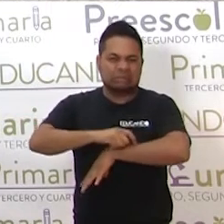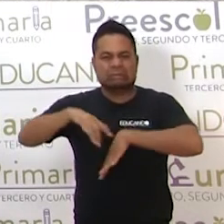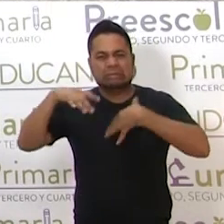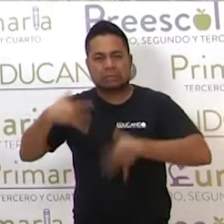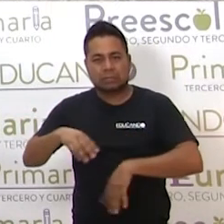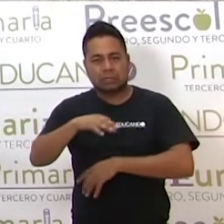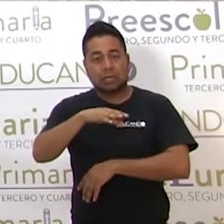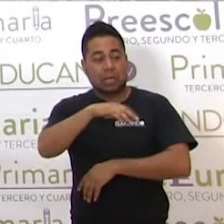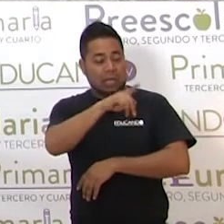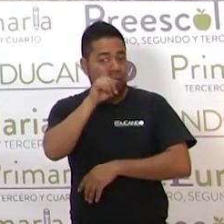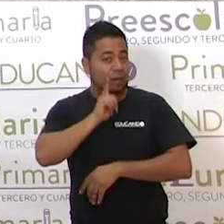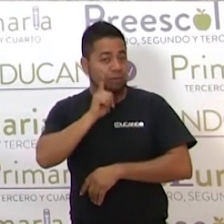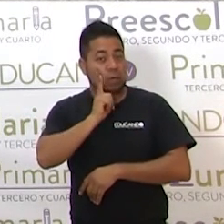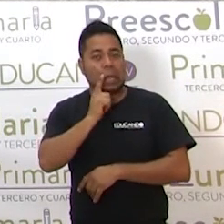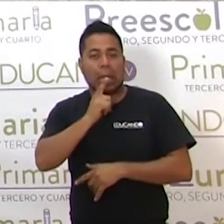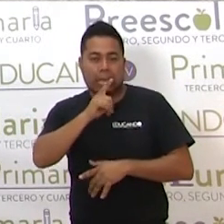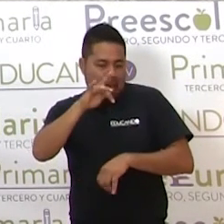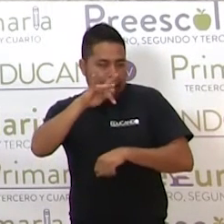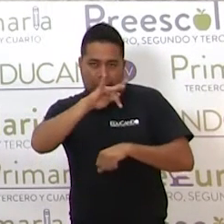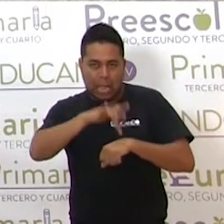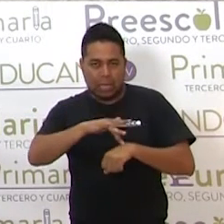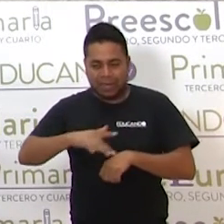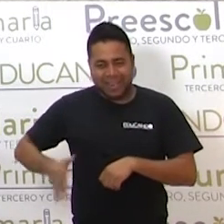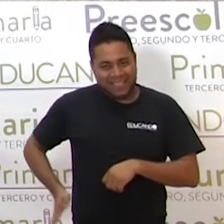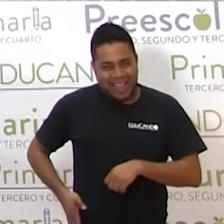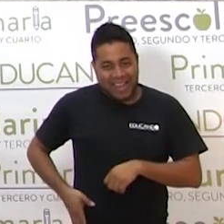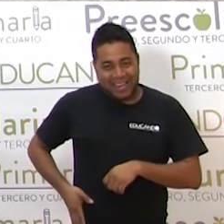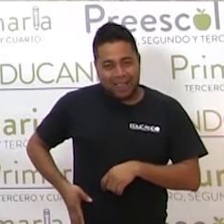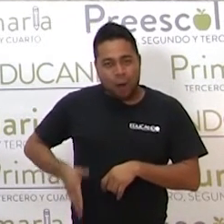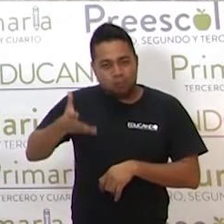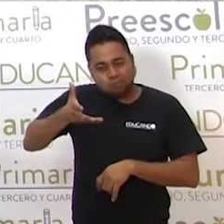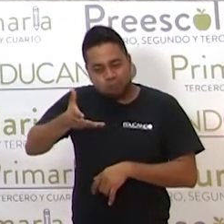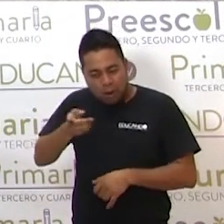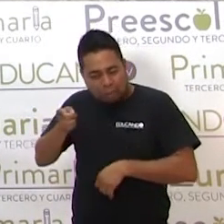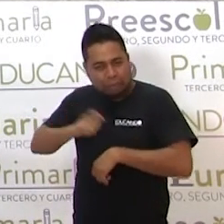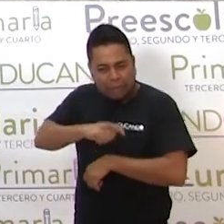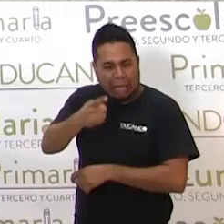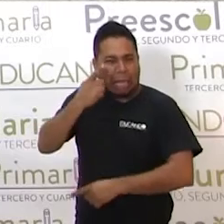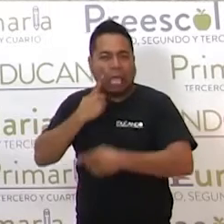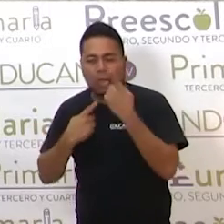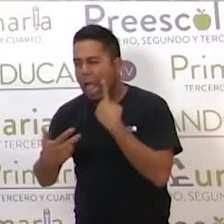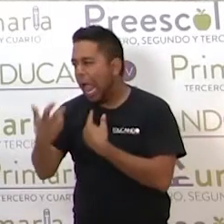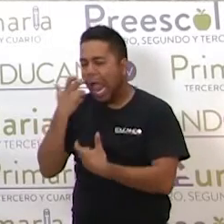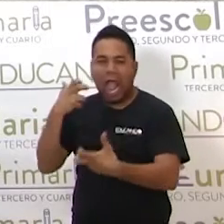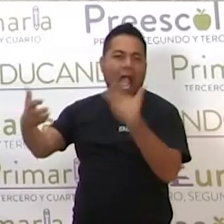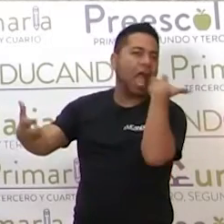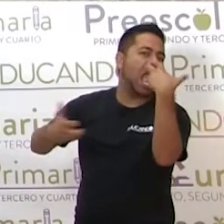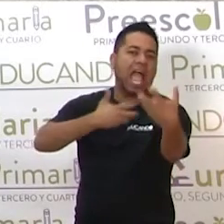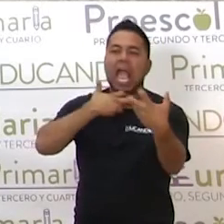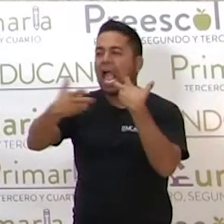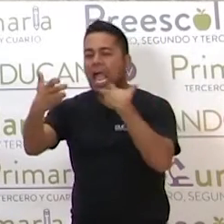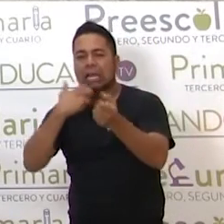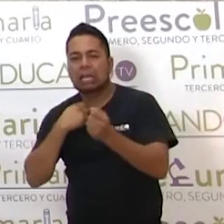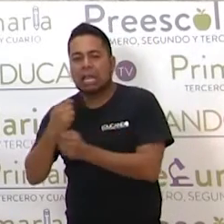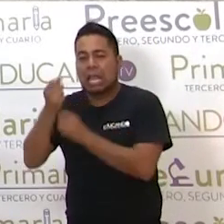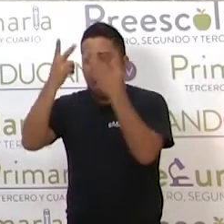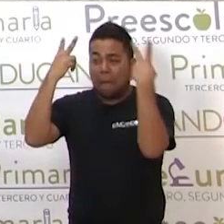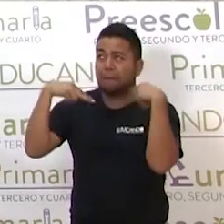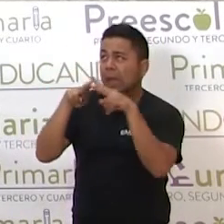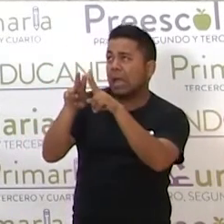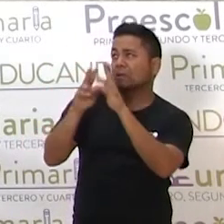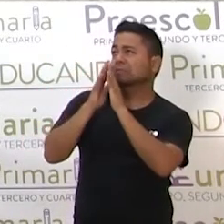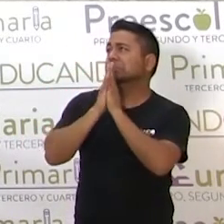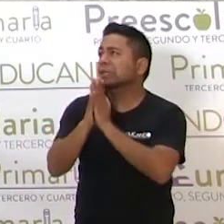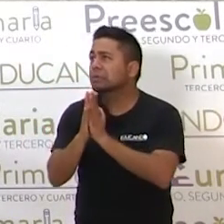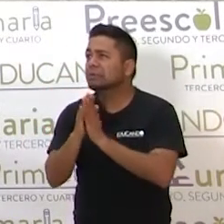Felipe le picó una vez uno en una nalga. Se puso a llorar y a gritarle con gritos queditos a la Virgen Santísima para